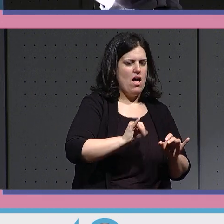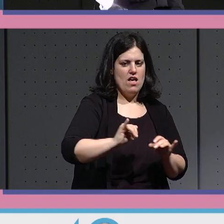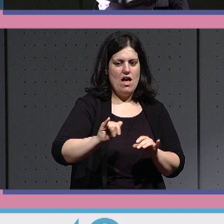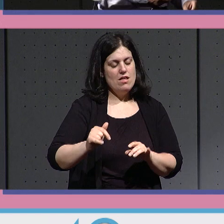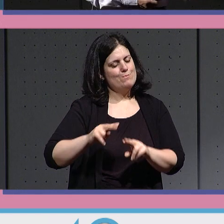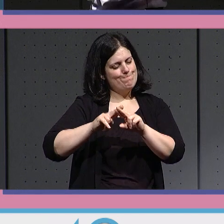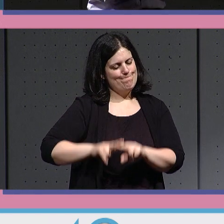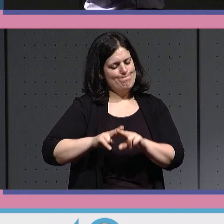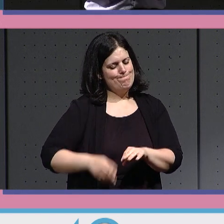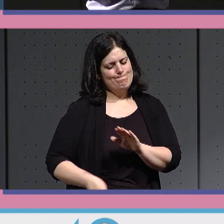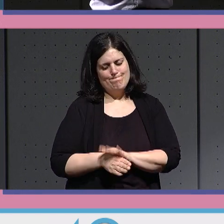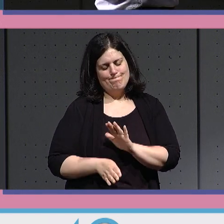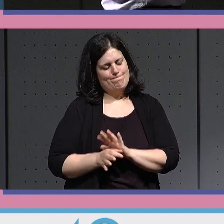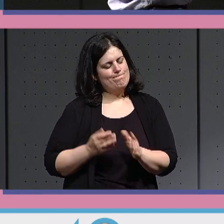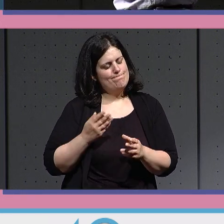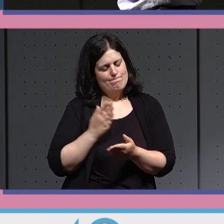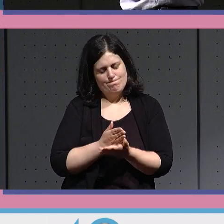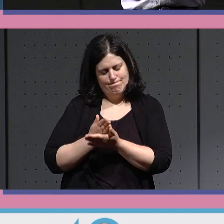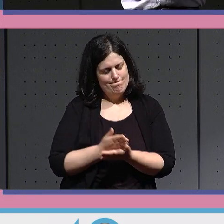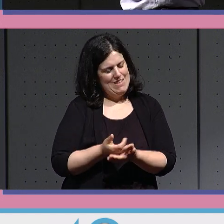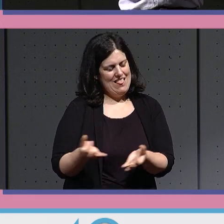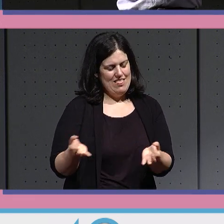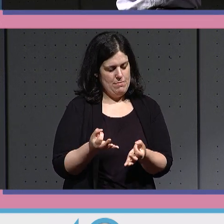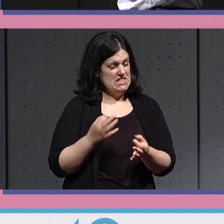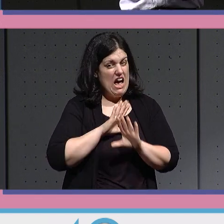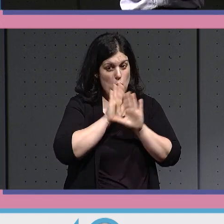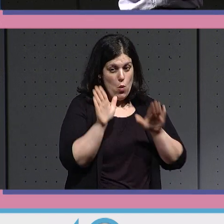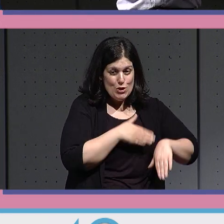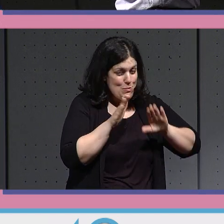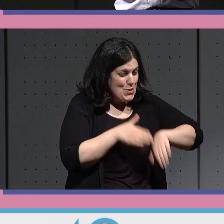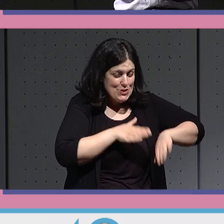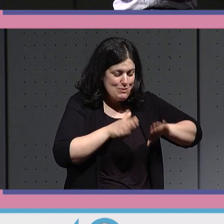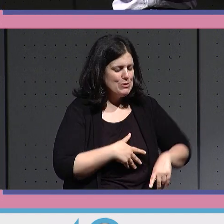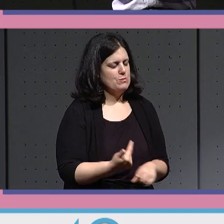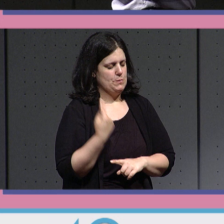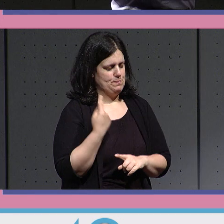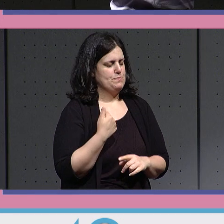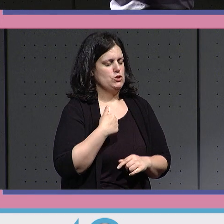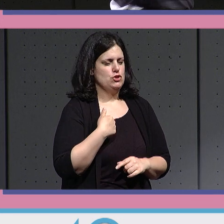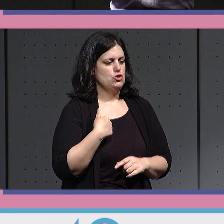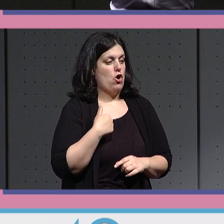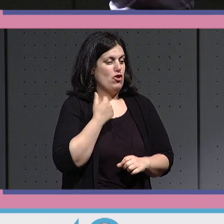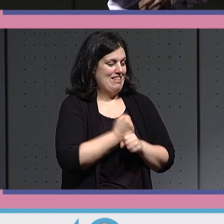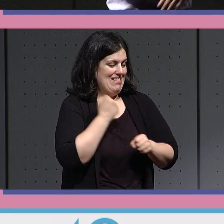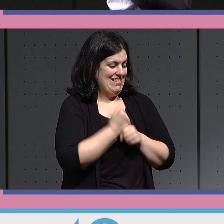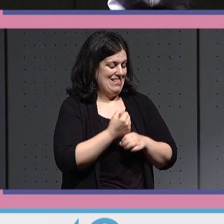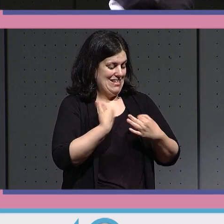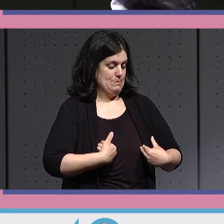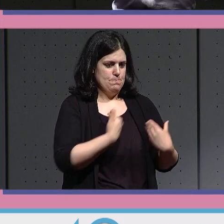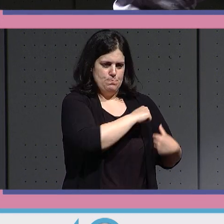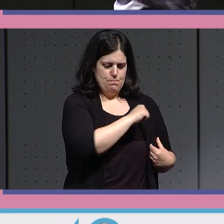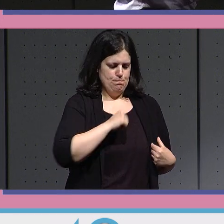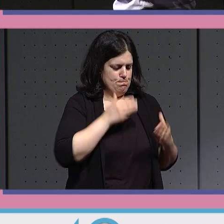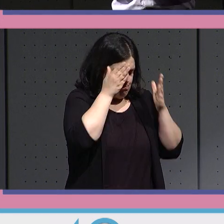Y ya con esto acabo. Mirad, yo estoy siempre trabajando en medicina personalizada, hablando de